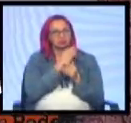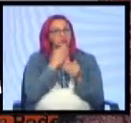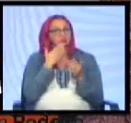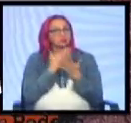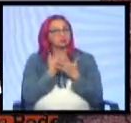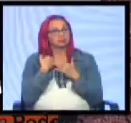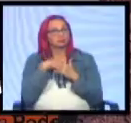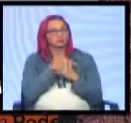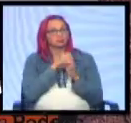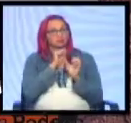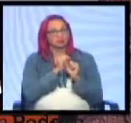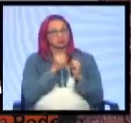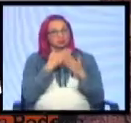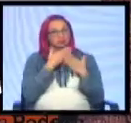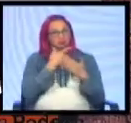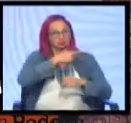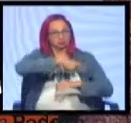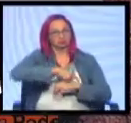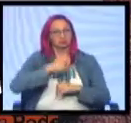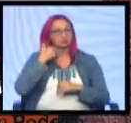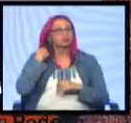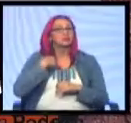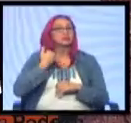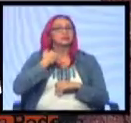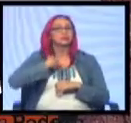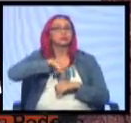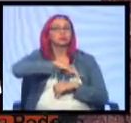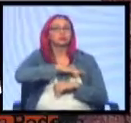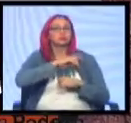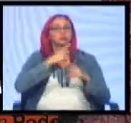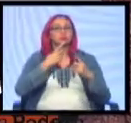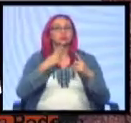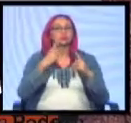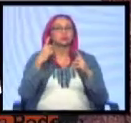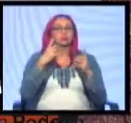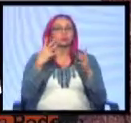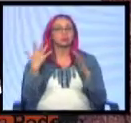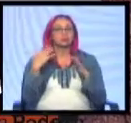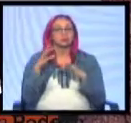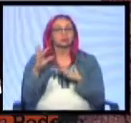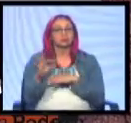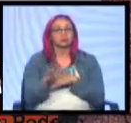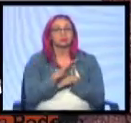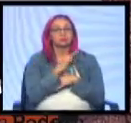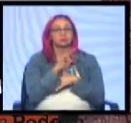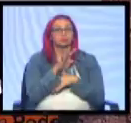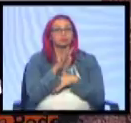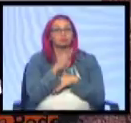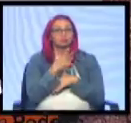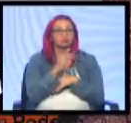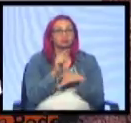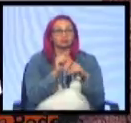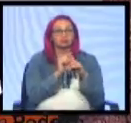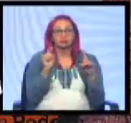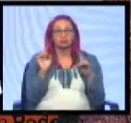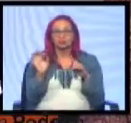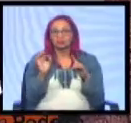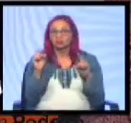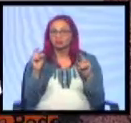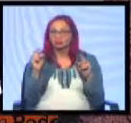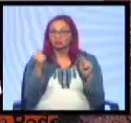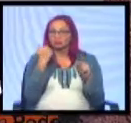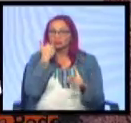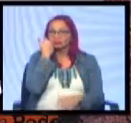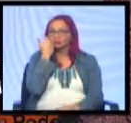y es lo que nosotros podemos ofrecer en este momento. Ahora, si nosotros lográramos de manera diferente o de manera más